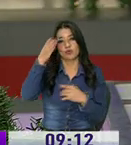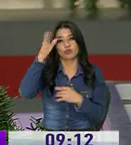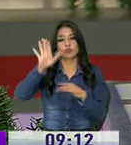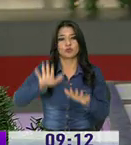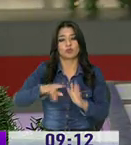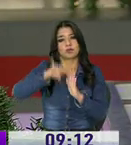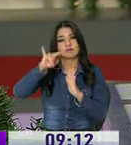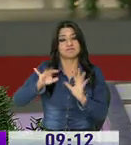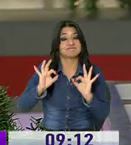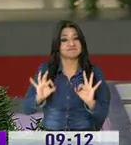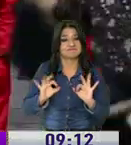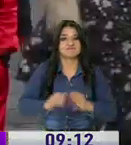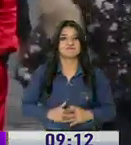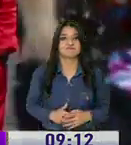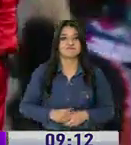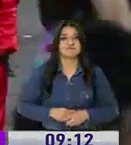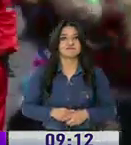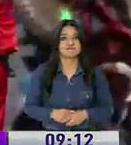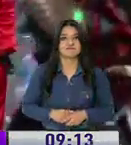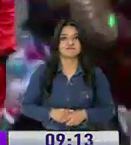andina.